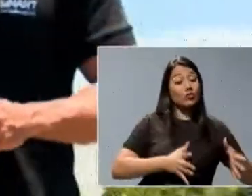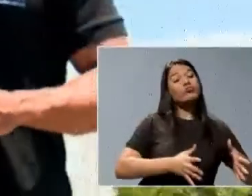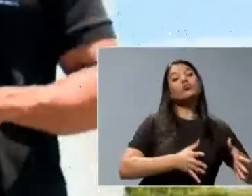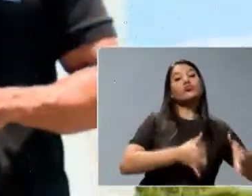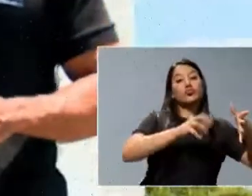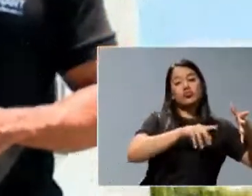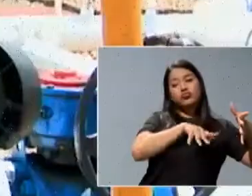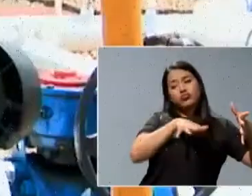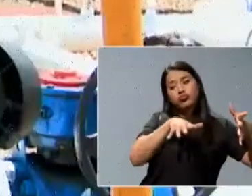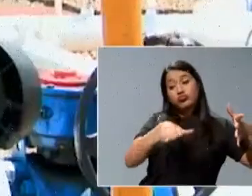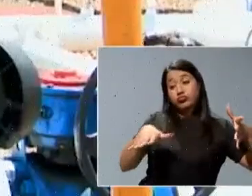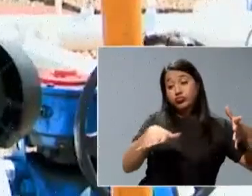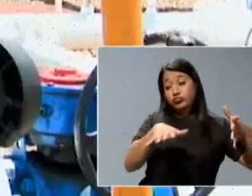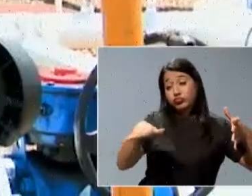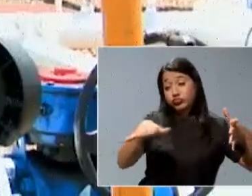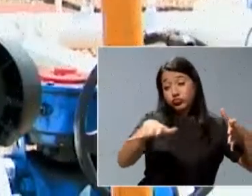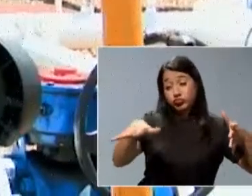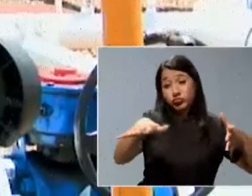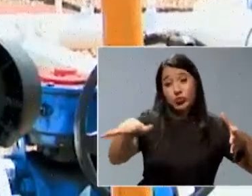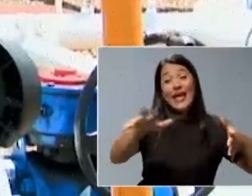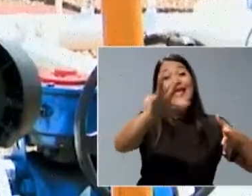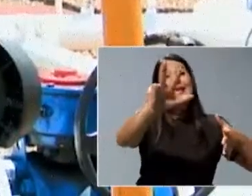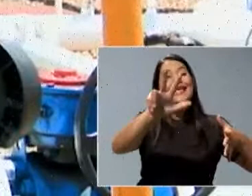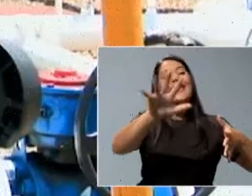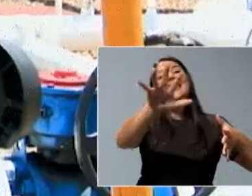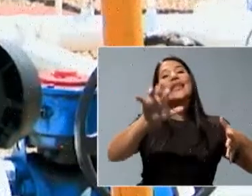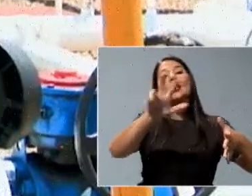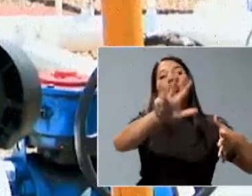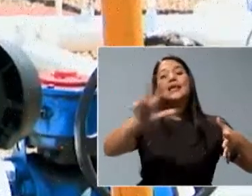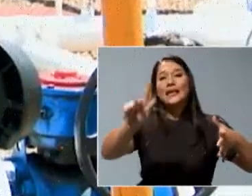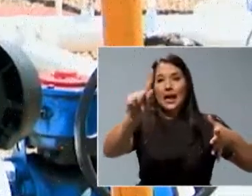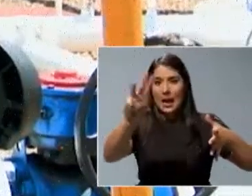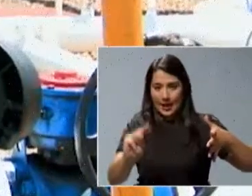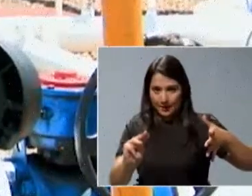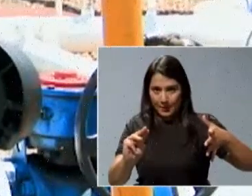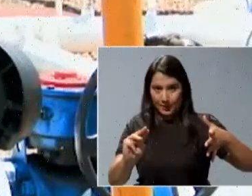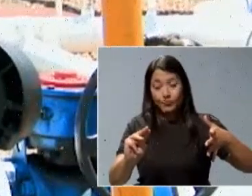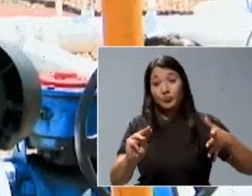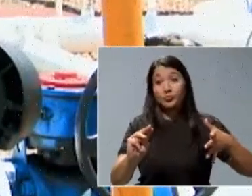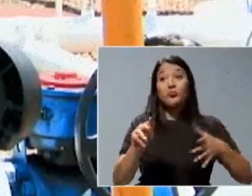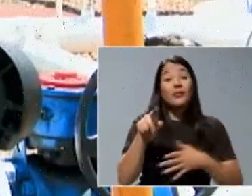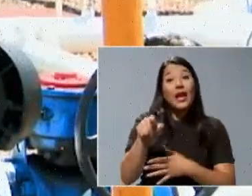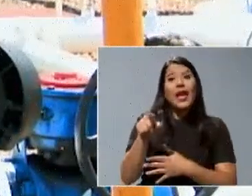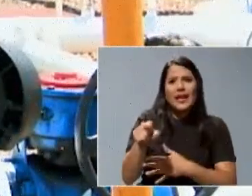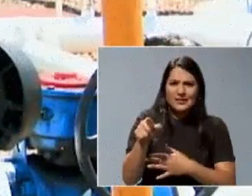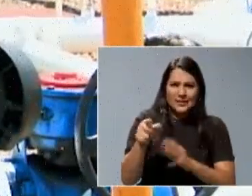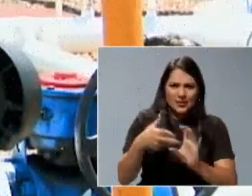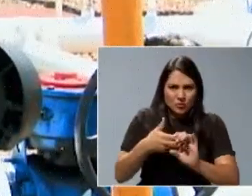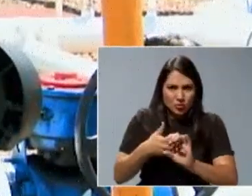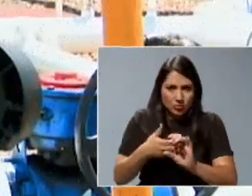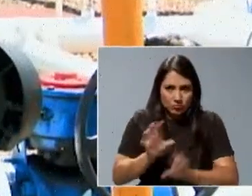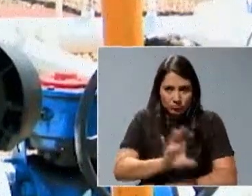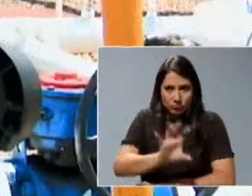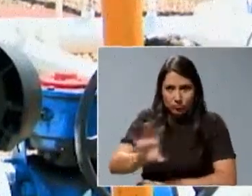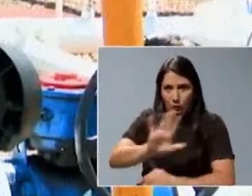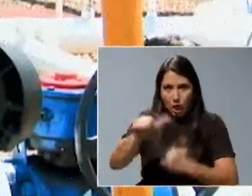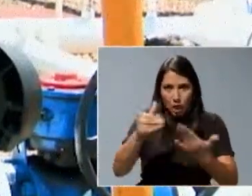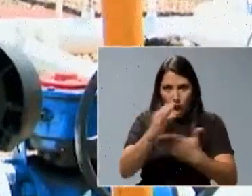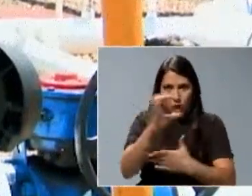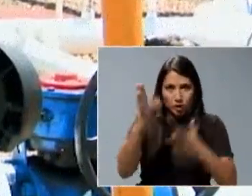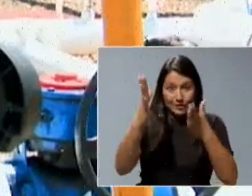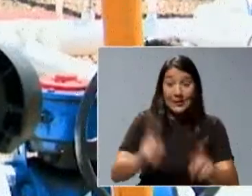533 kilómetros, pasar por 5 planteles de distribución y 2 más de bombeo. Un bien que es de todos los costarricenses está siendo